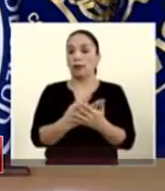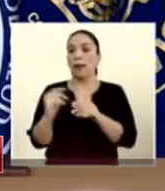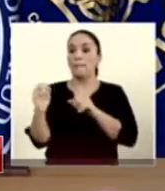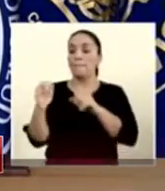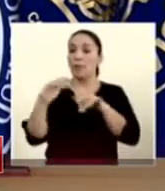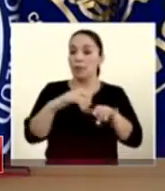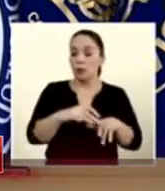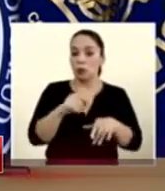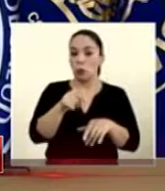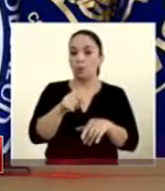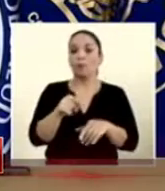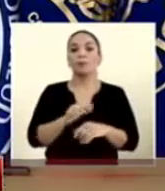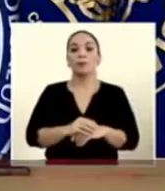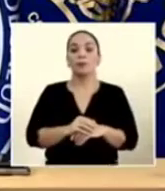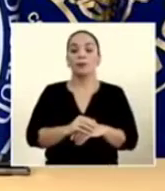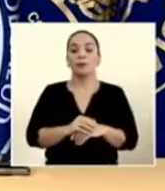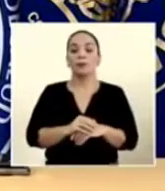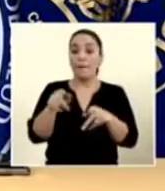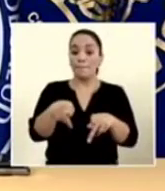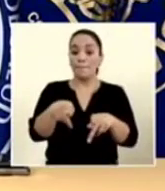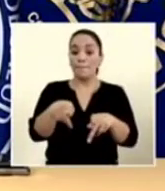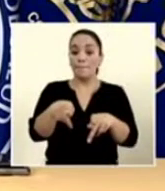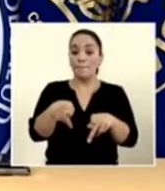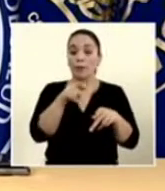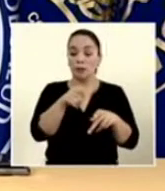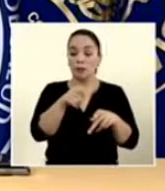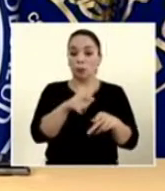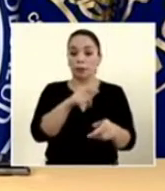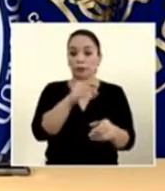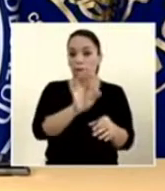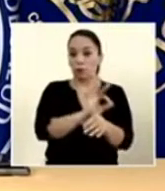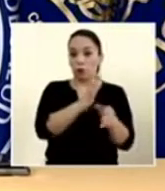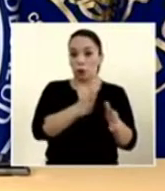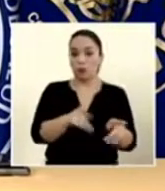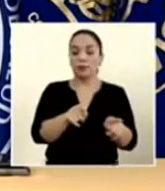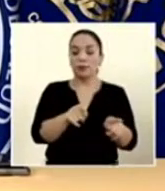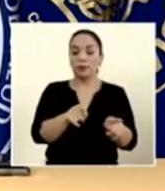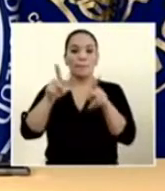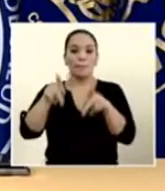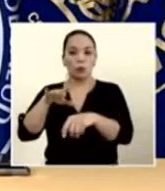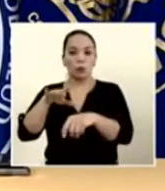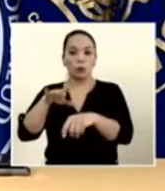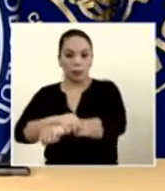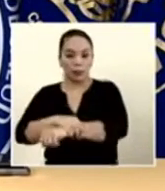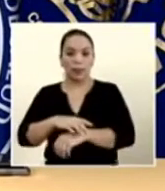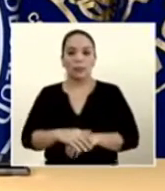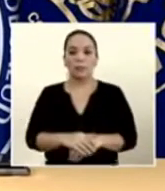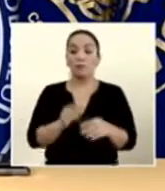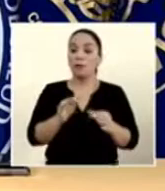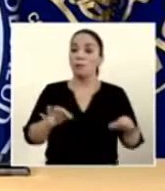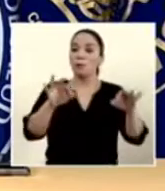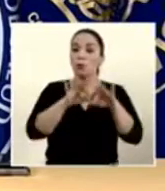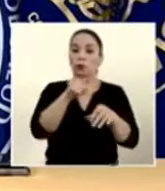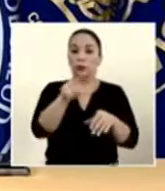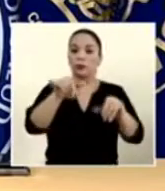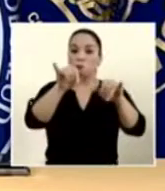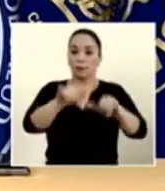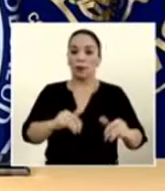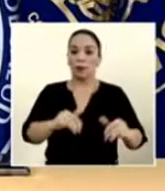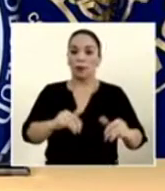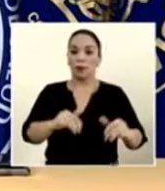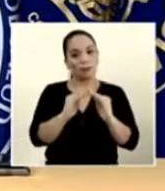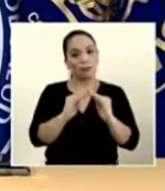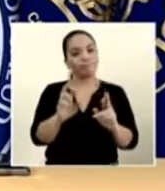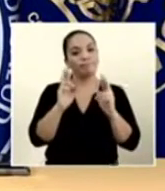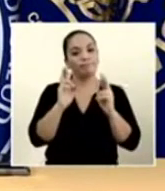tanto al personal como a las personas detenidas. Y lo más importante es quedarse en casa en la